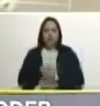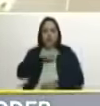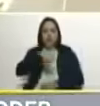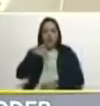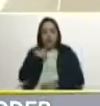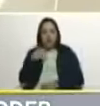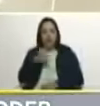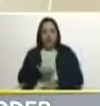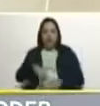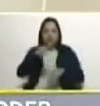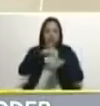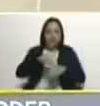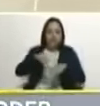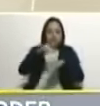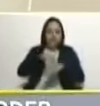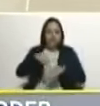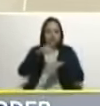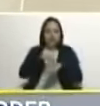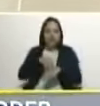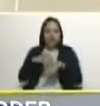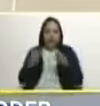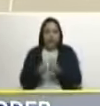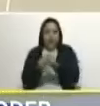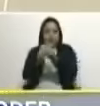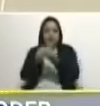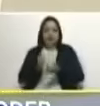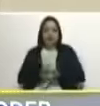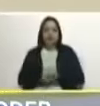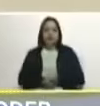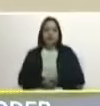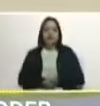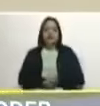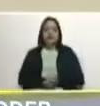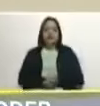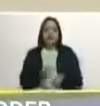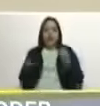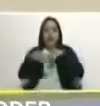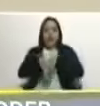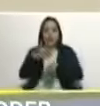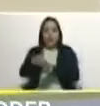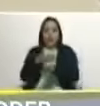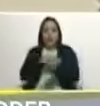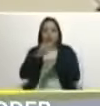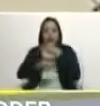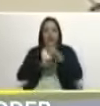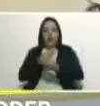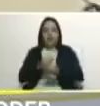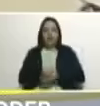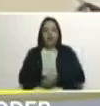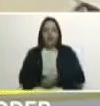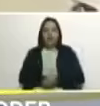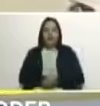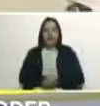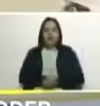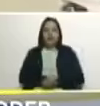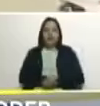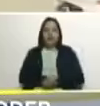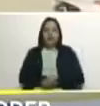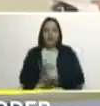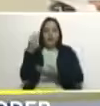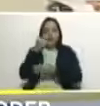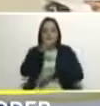insistir en acompañar el consenso que ha establecido el Poder Ejecutivo y usted en varias